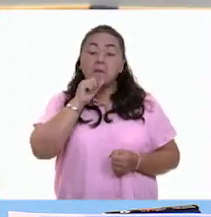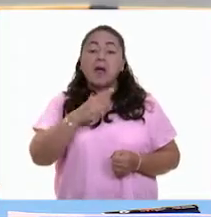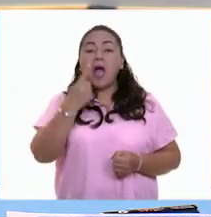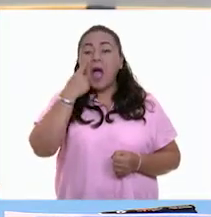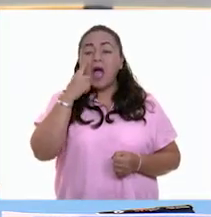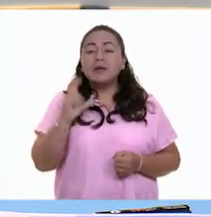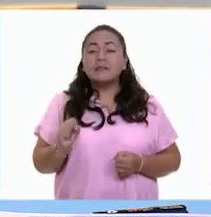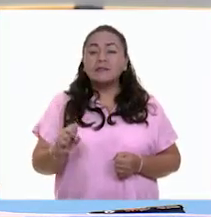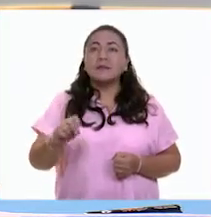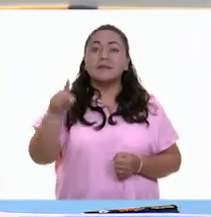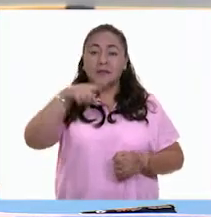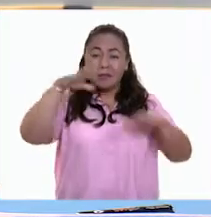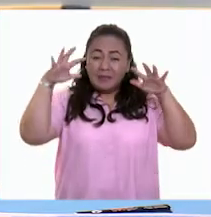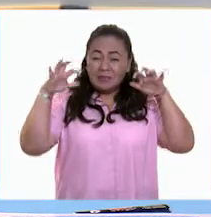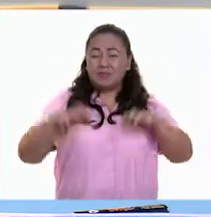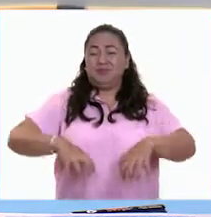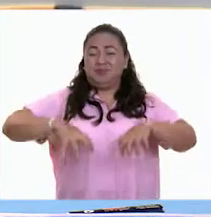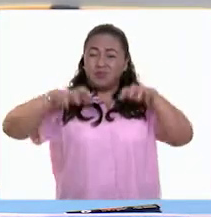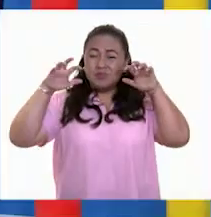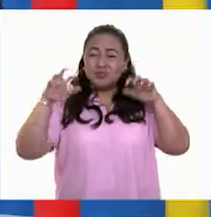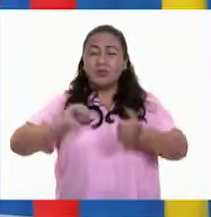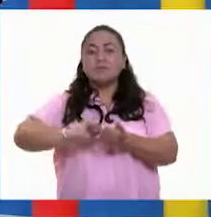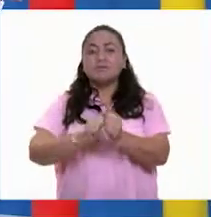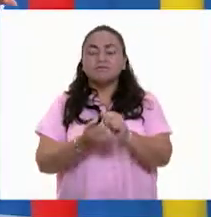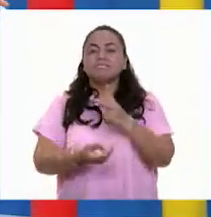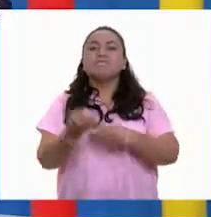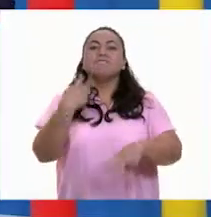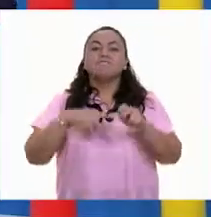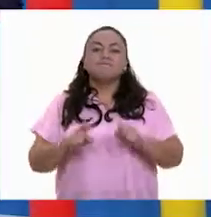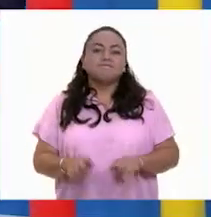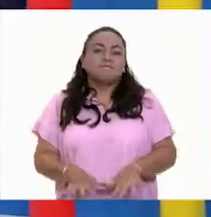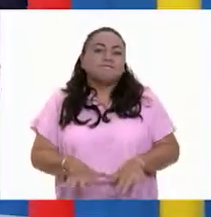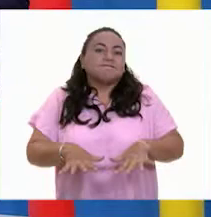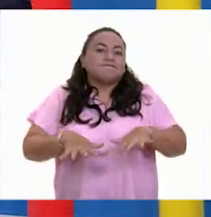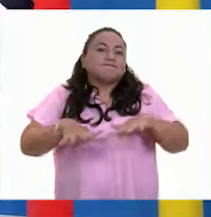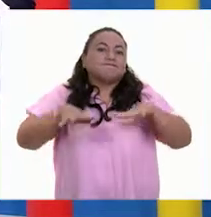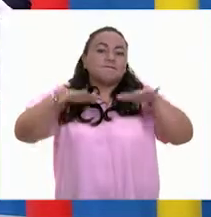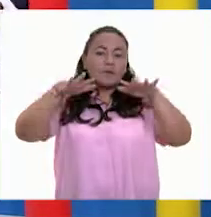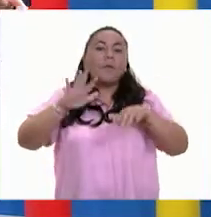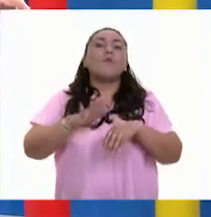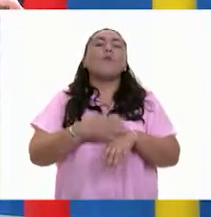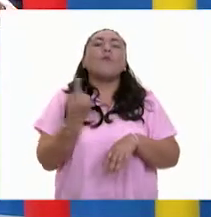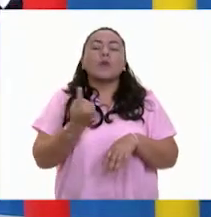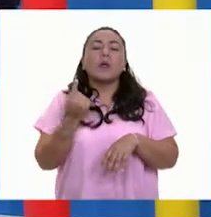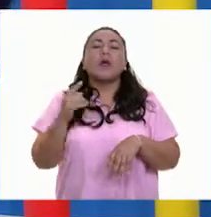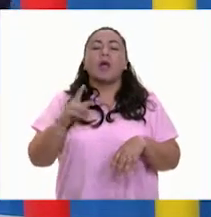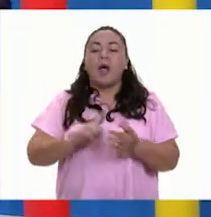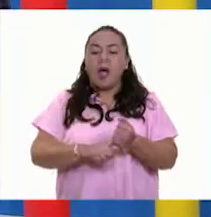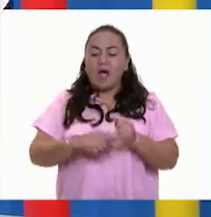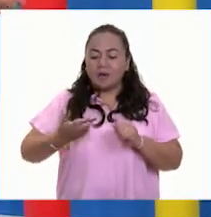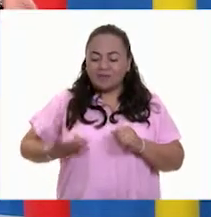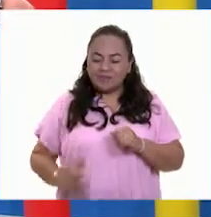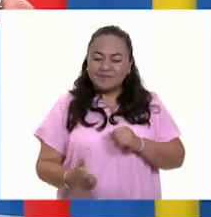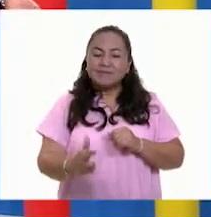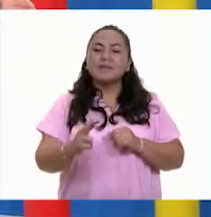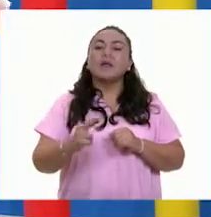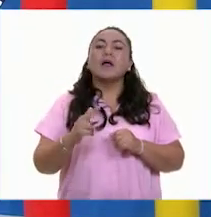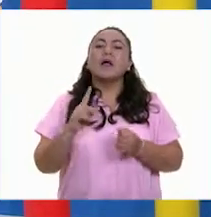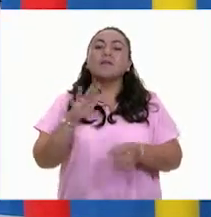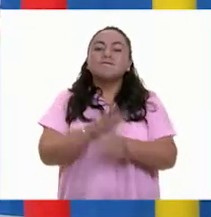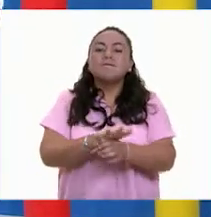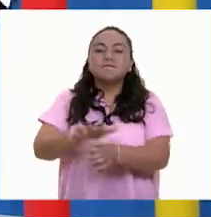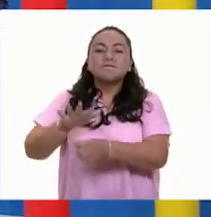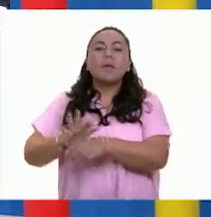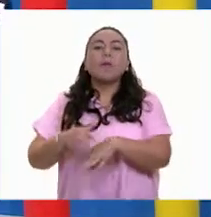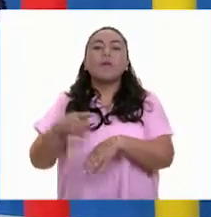frecuente que las lluvias intensas generen inundaciones. Ello ocurre, entre otras razones, porque el drenaje se obstruye con la basura que algunas